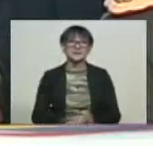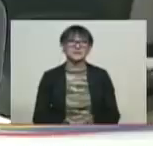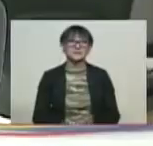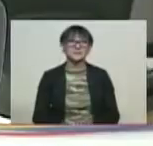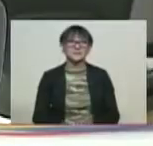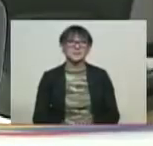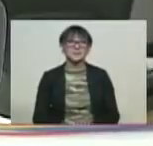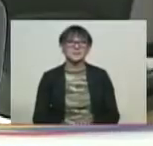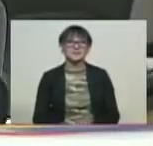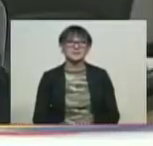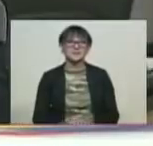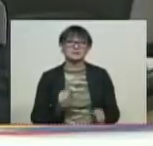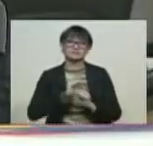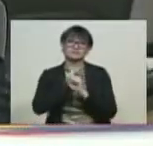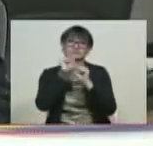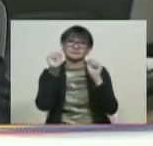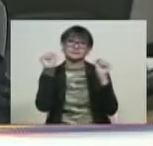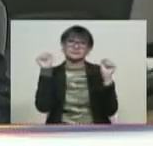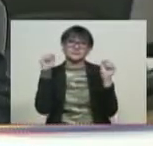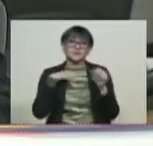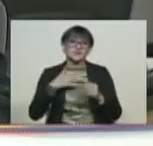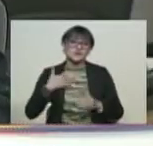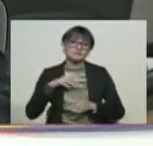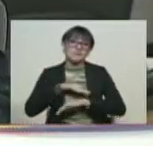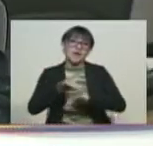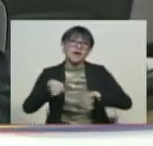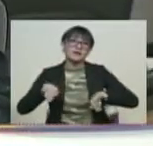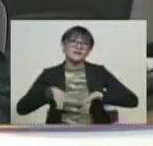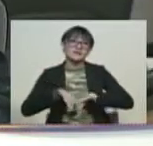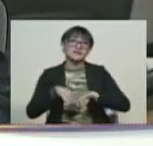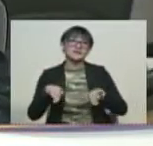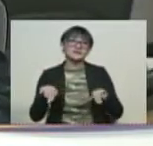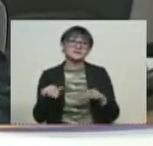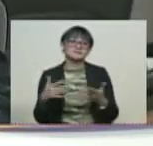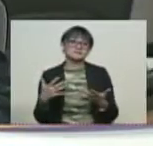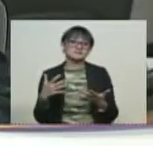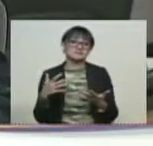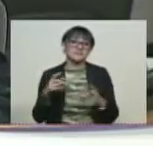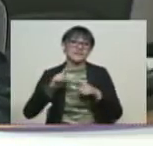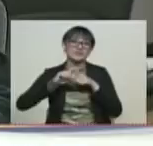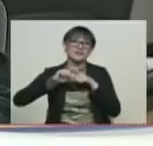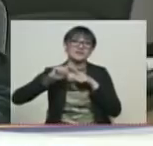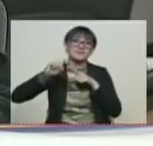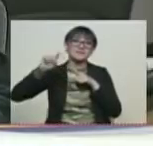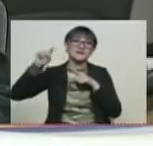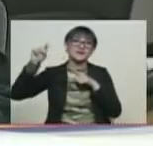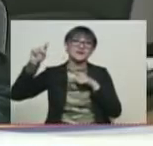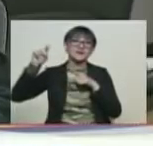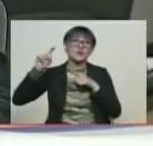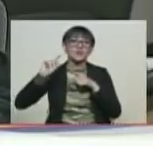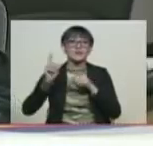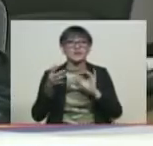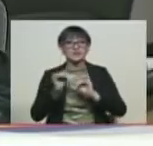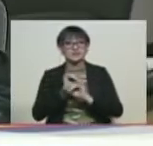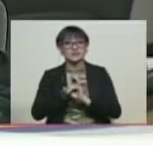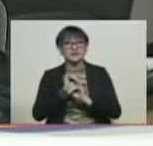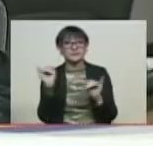Pero de pronto amanece un día con ganas de ir a la playa, agarra su teleférico que debemos